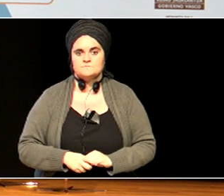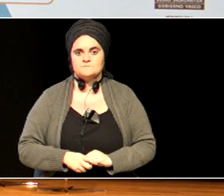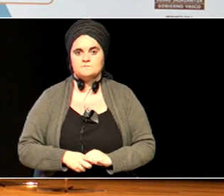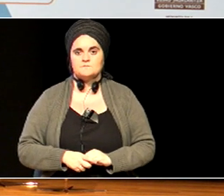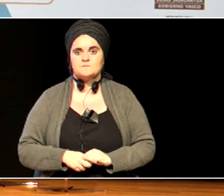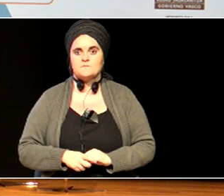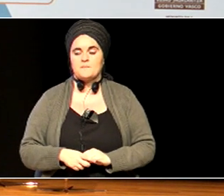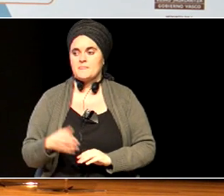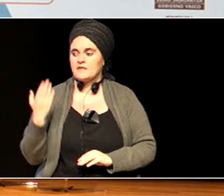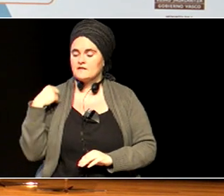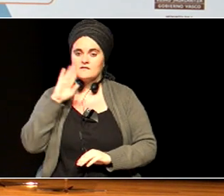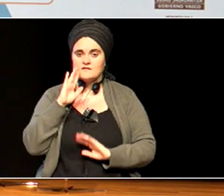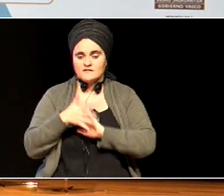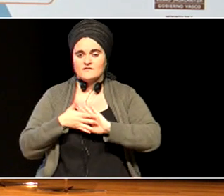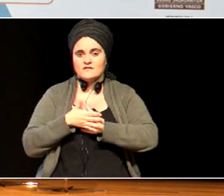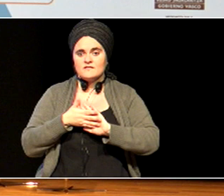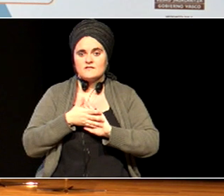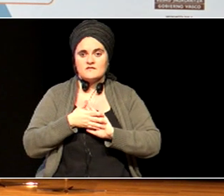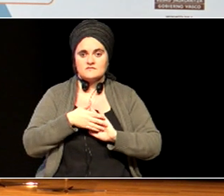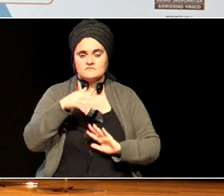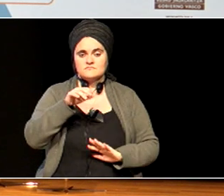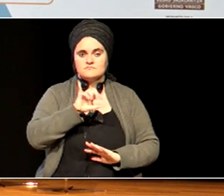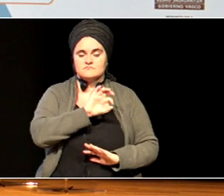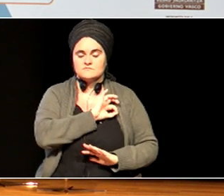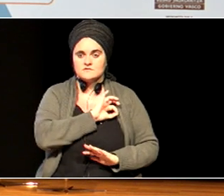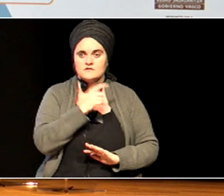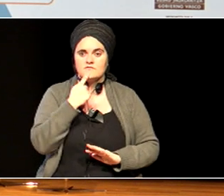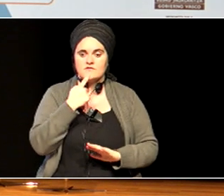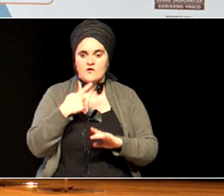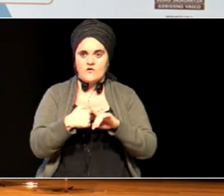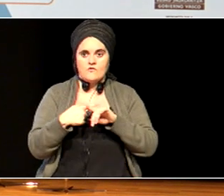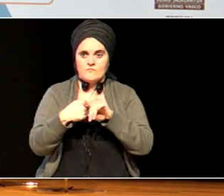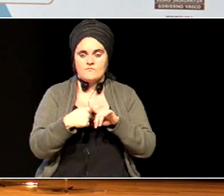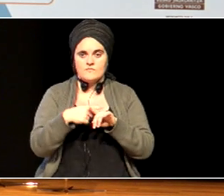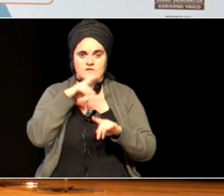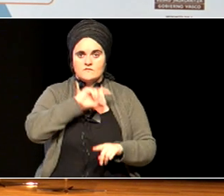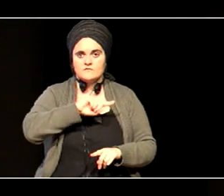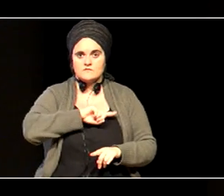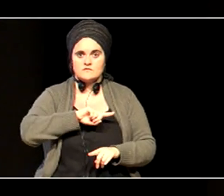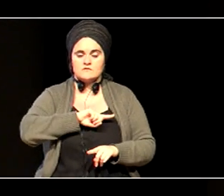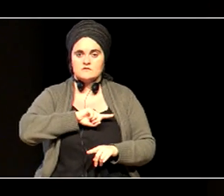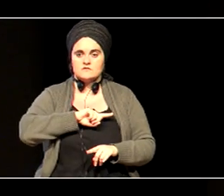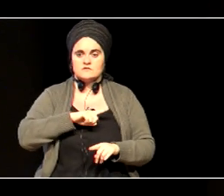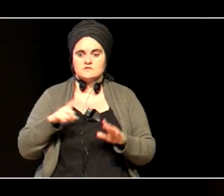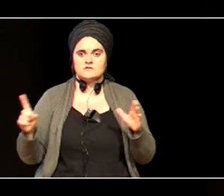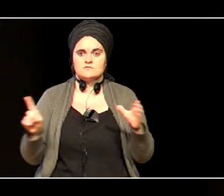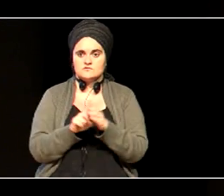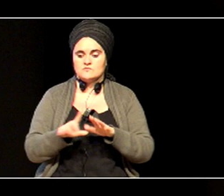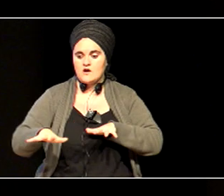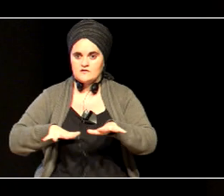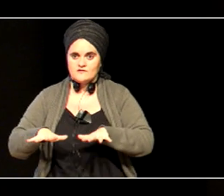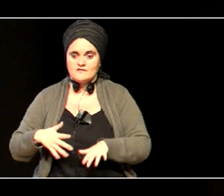Hablaba antes, Tony Buz, de un marco compartido de valores. Poner esos valores inclusivos en acción. Tenemos los valores,